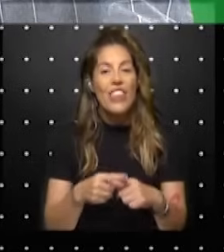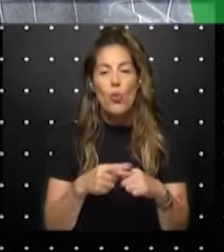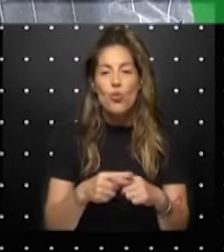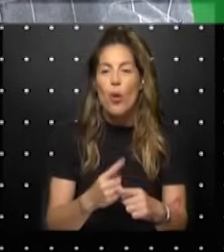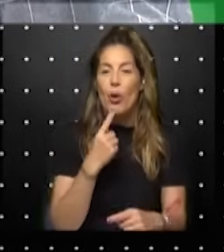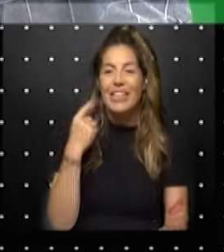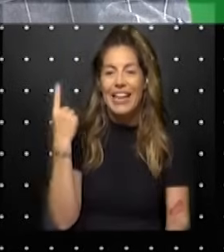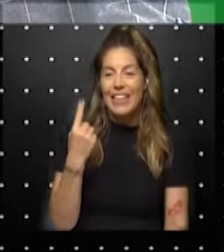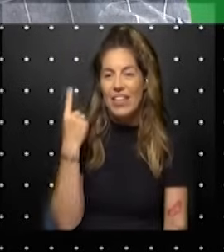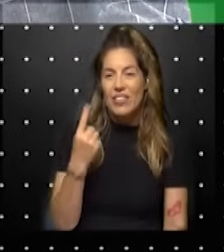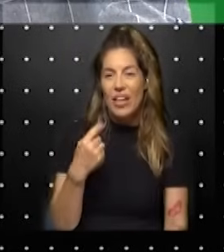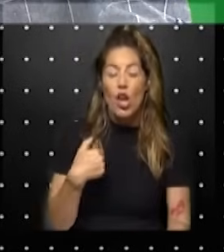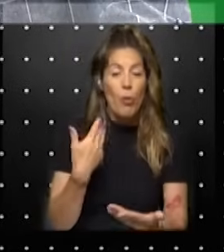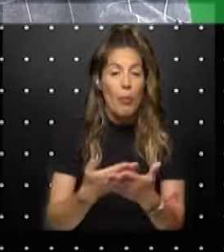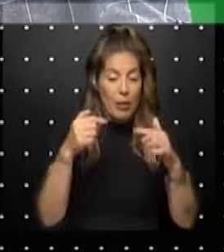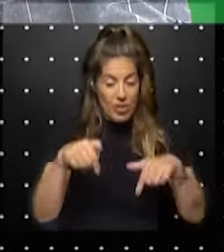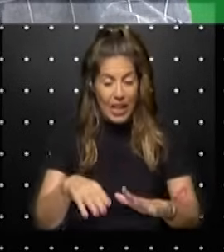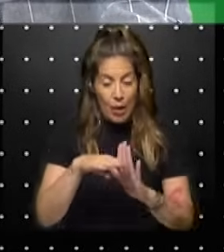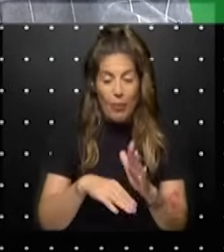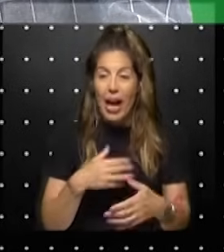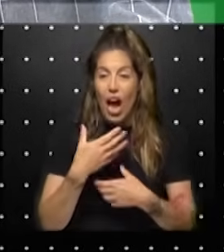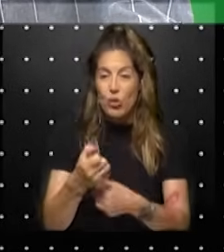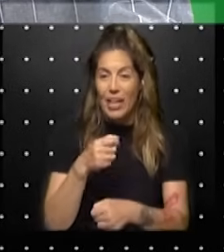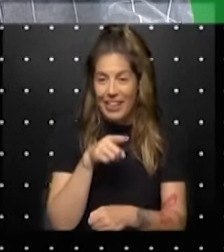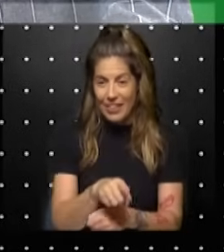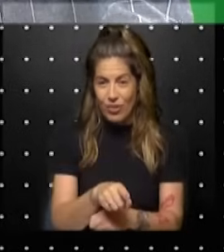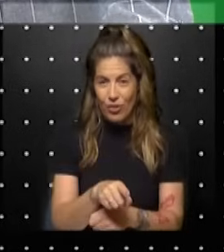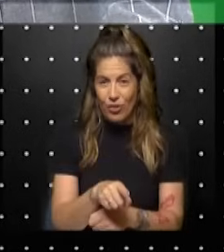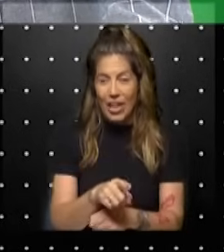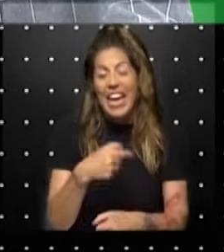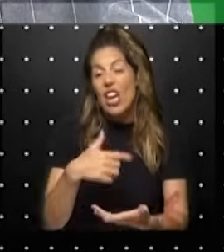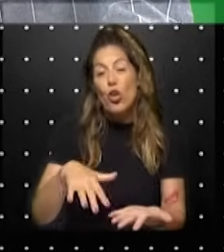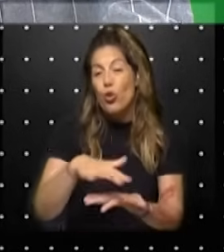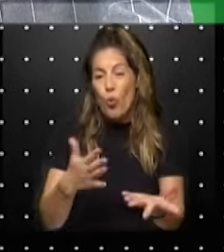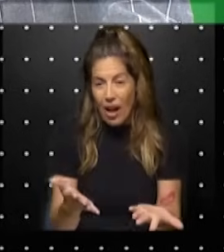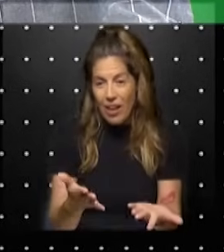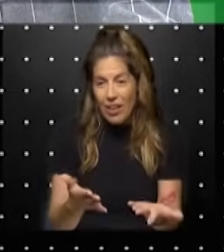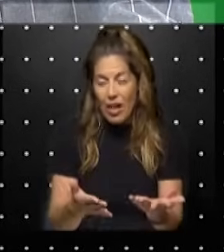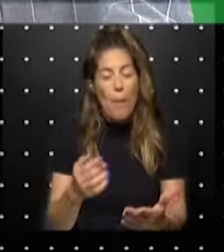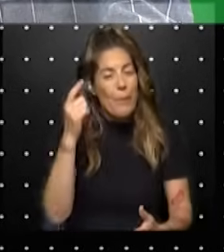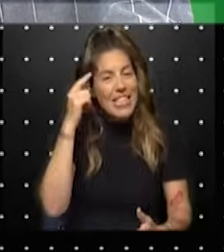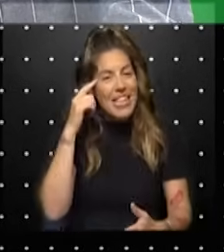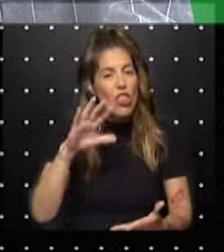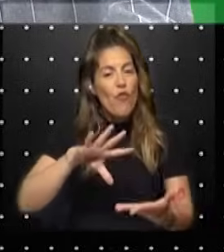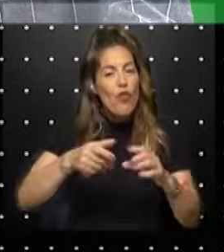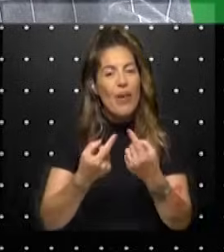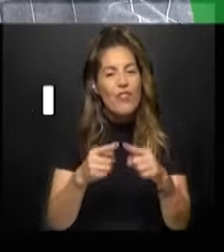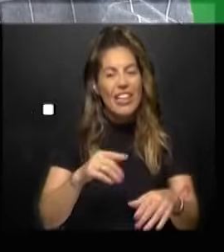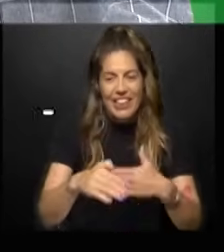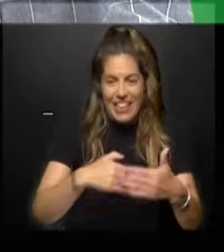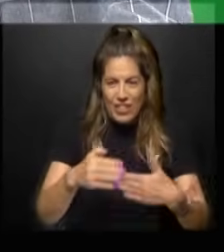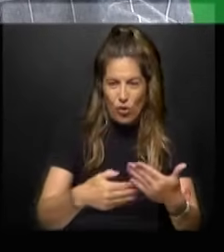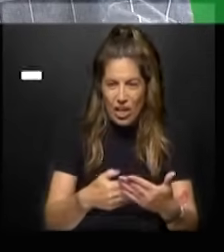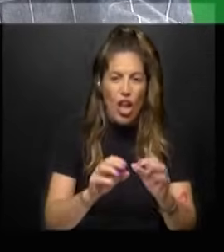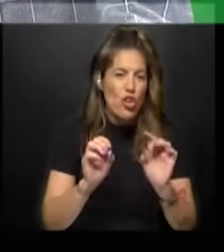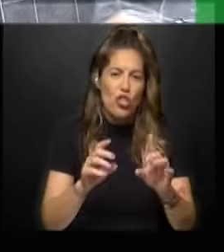política internacional, nos proponemos aquí en el programa ayudar en eso, en otro lugar y sobre todo pensando otra forma de desarrollarla, no